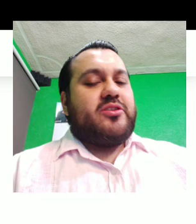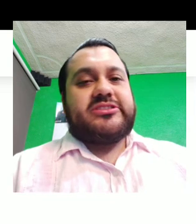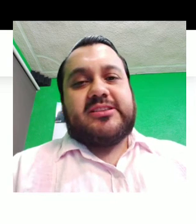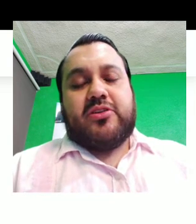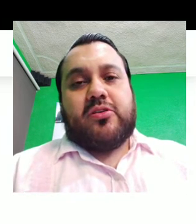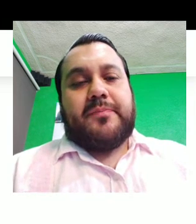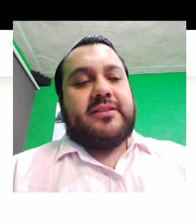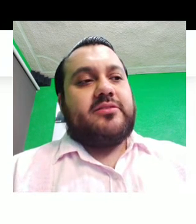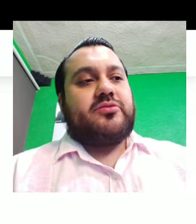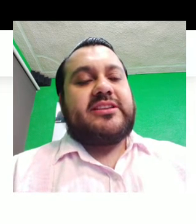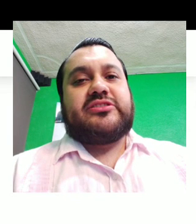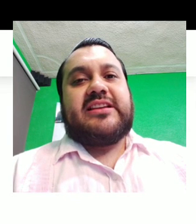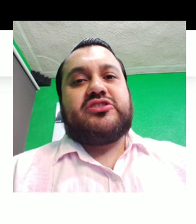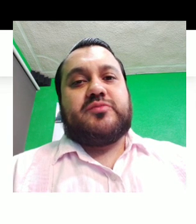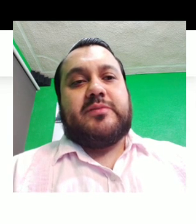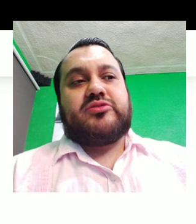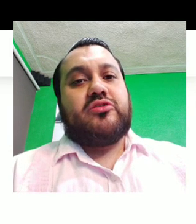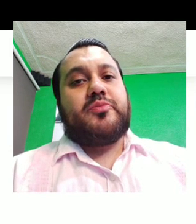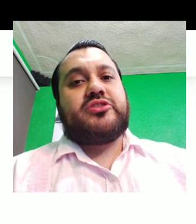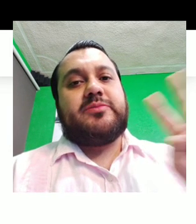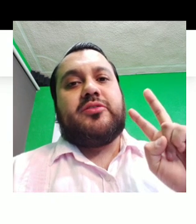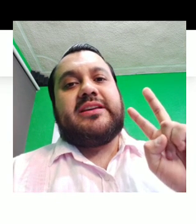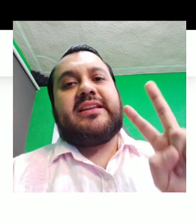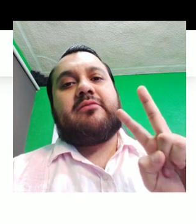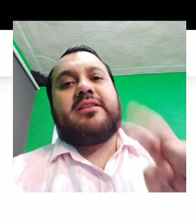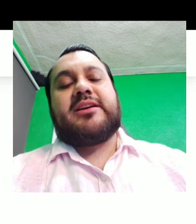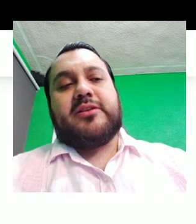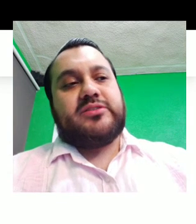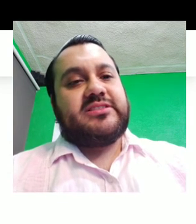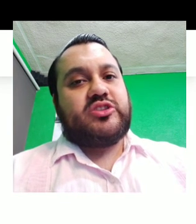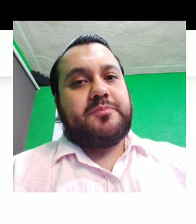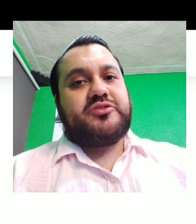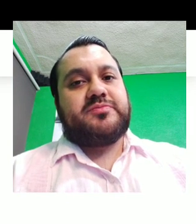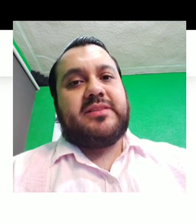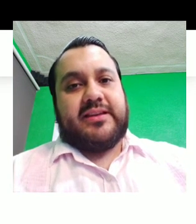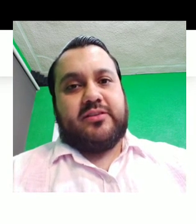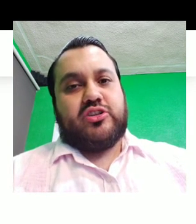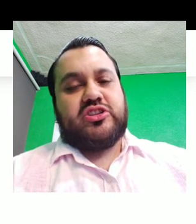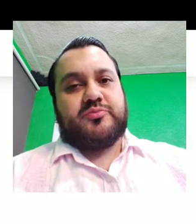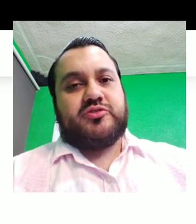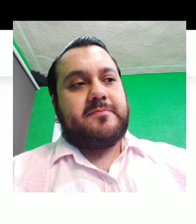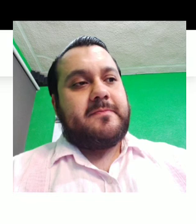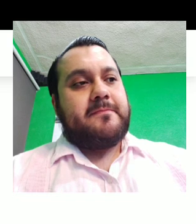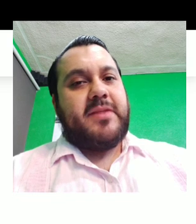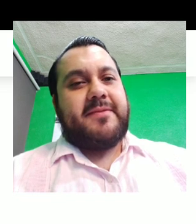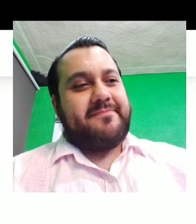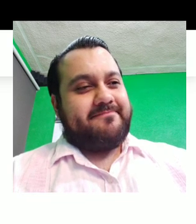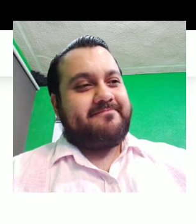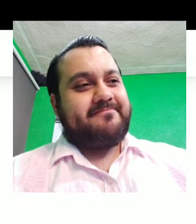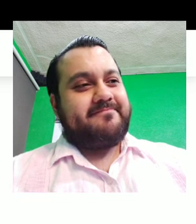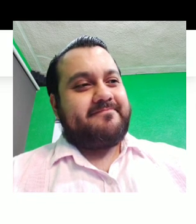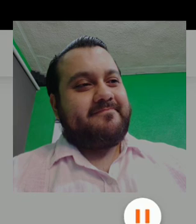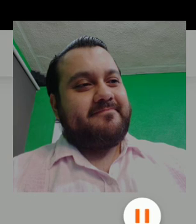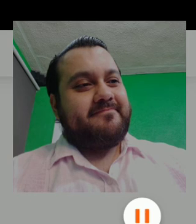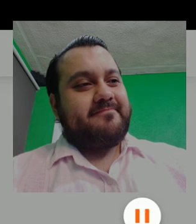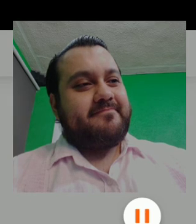los amigos dale me gusta este vídeo comparte en tus redes sociales nos vemos en un próximo y recuerden que noticias y tops aquí en not it ops